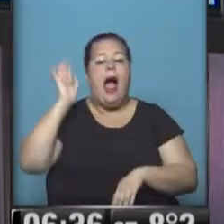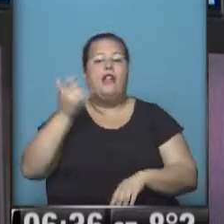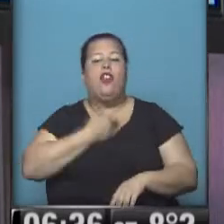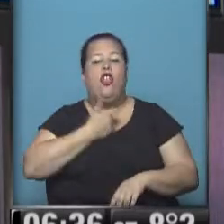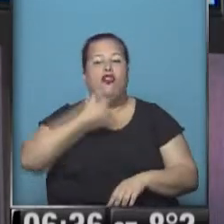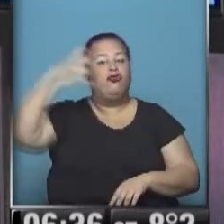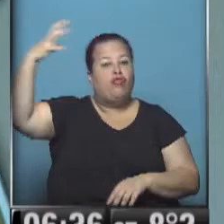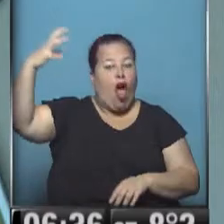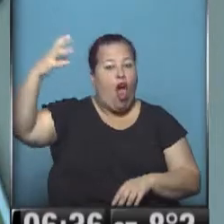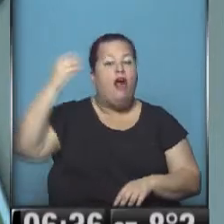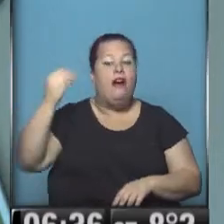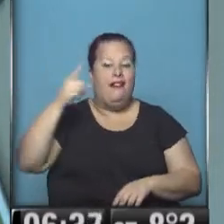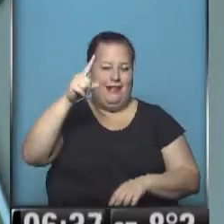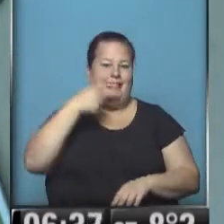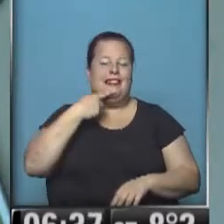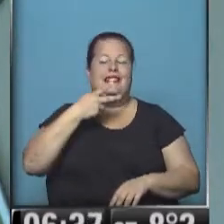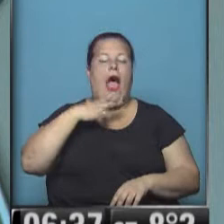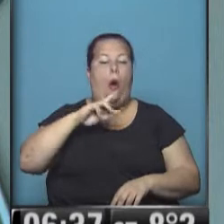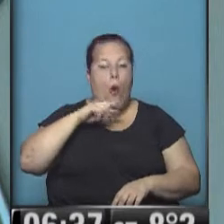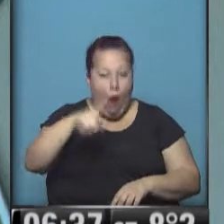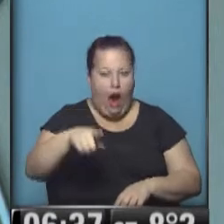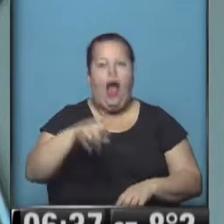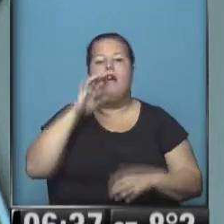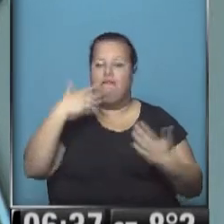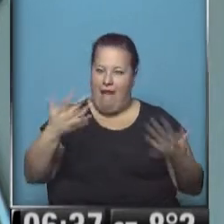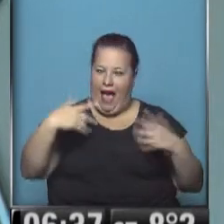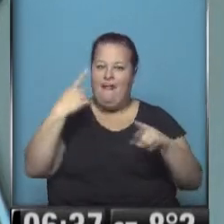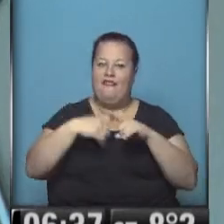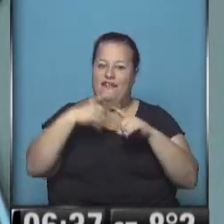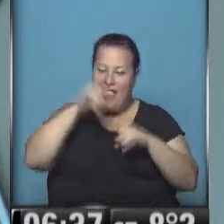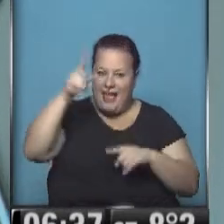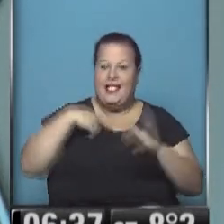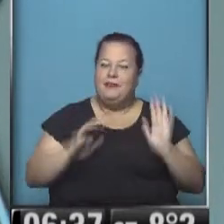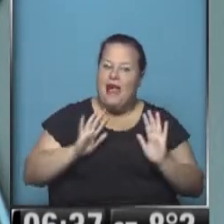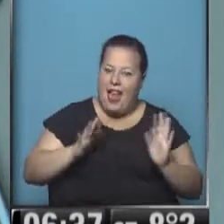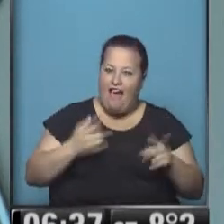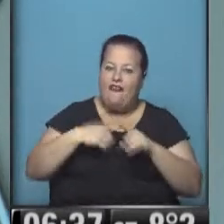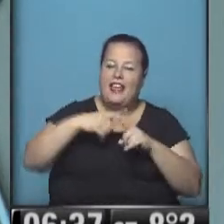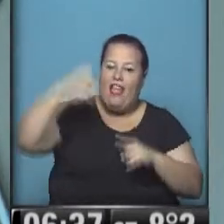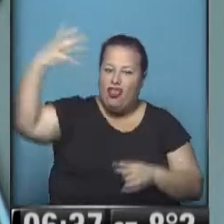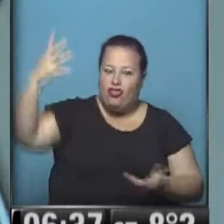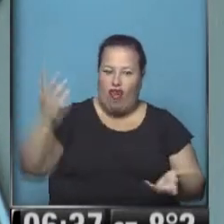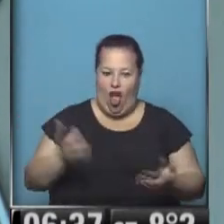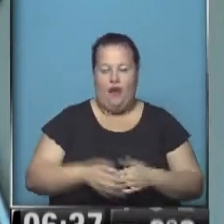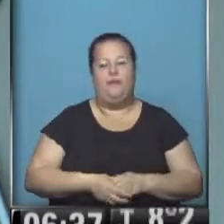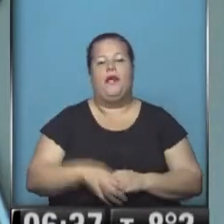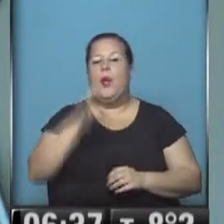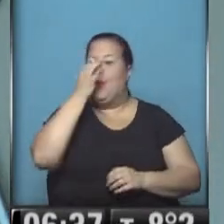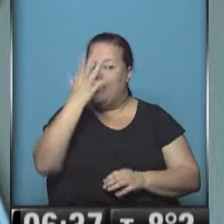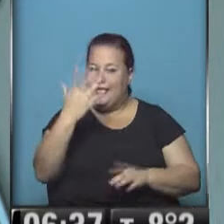con sol los sanjuaninos vamos con la fiesta de unión le estamos esperando la fiesta del sol